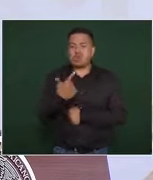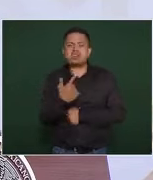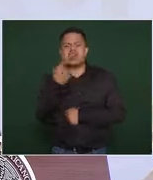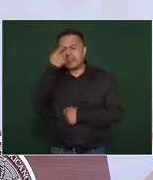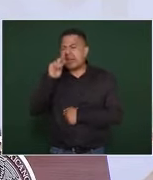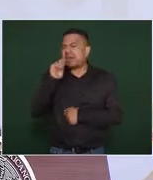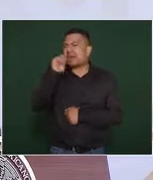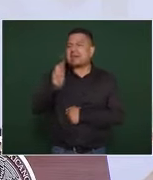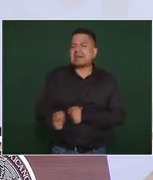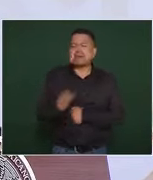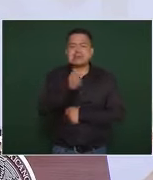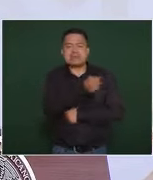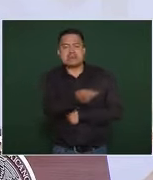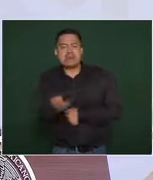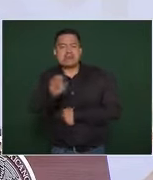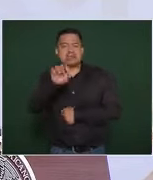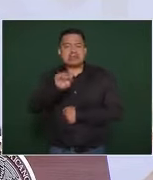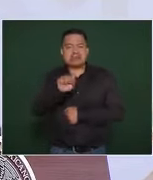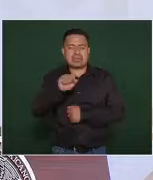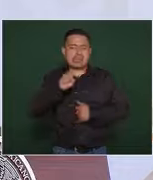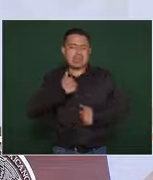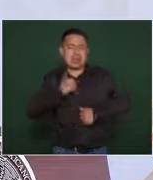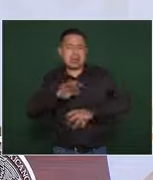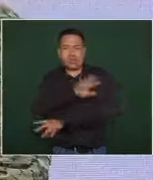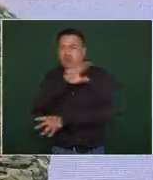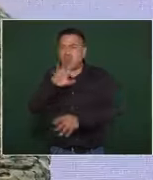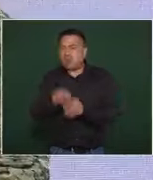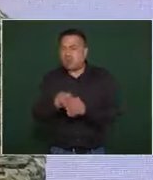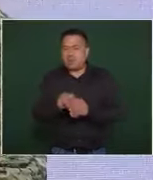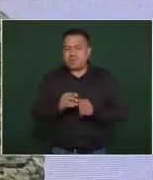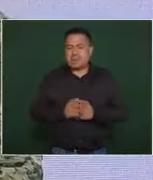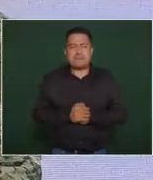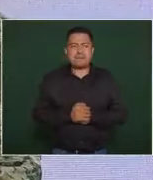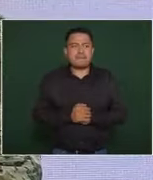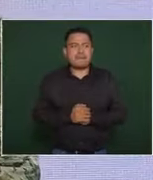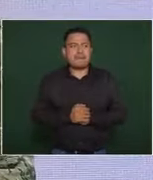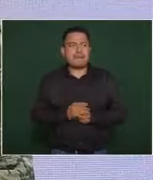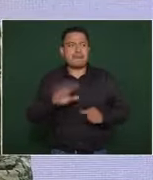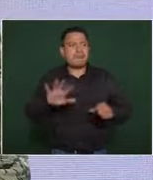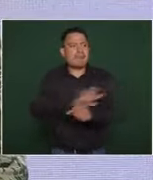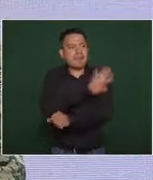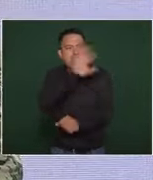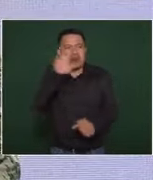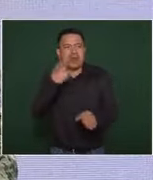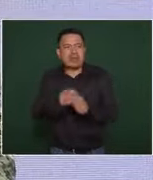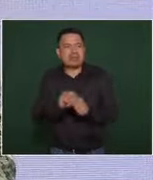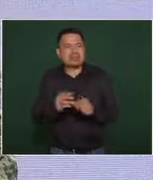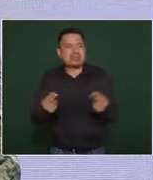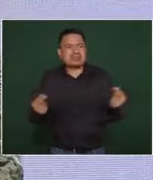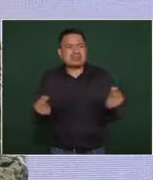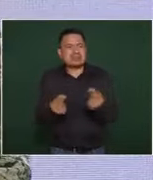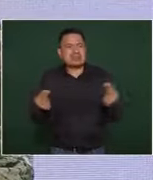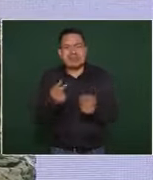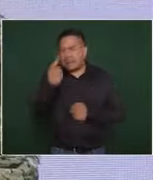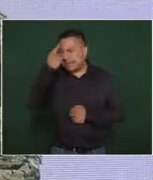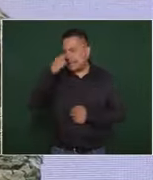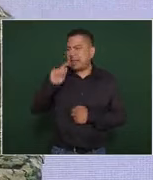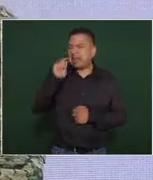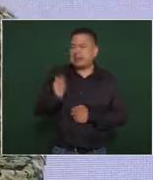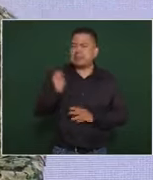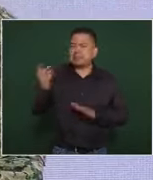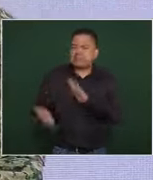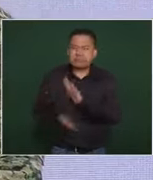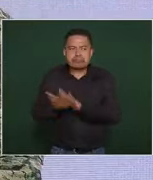para alojar a 60 elementos. Todo el recurso que necesitamos para la